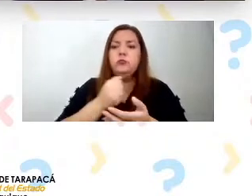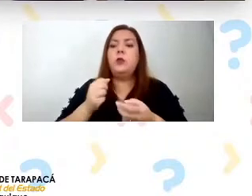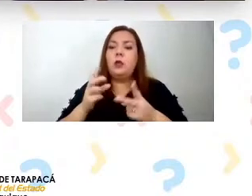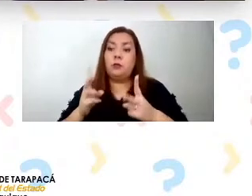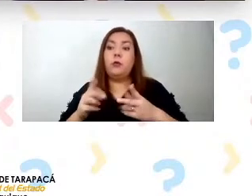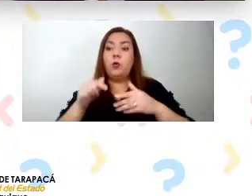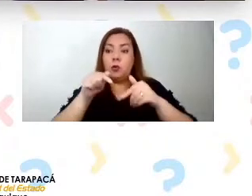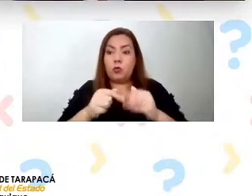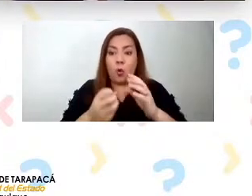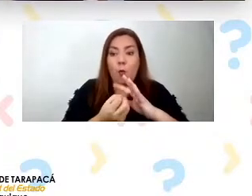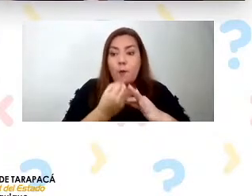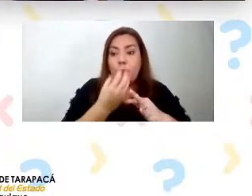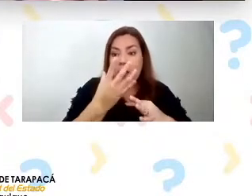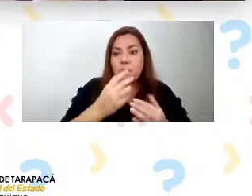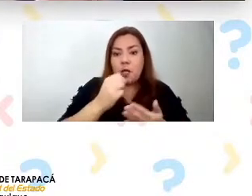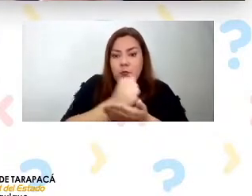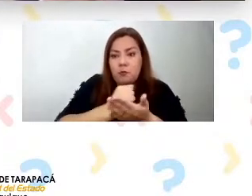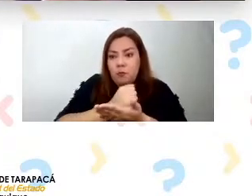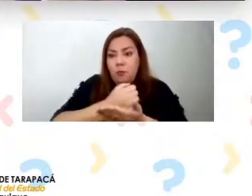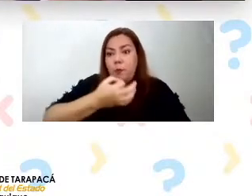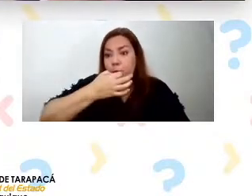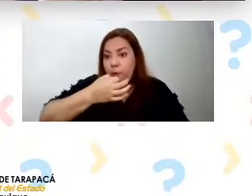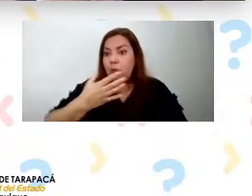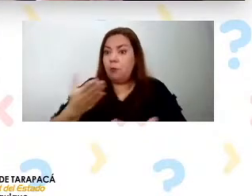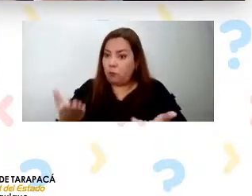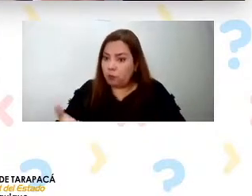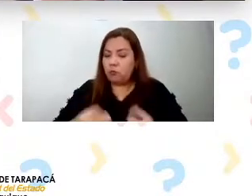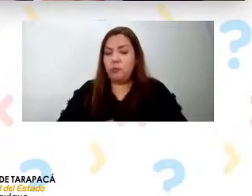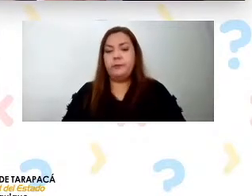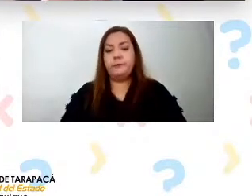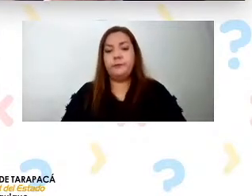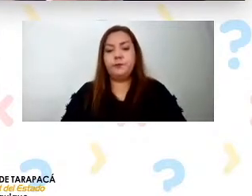como plantas medicinales.